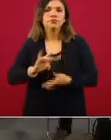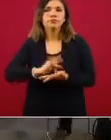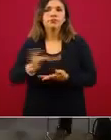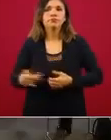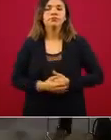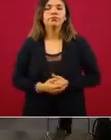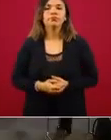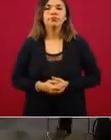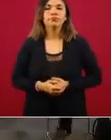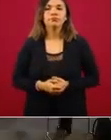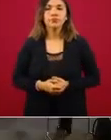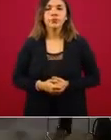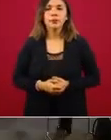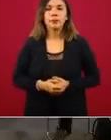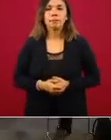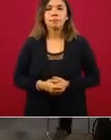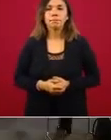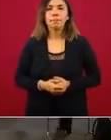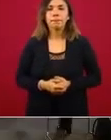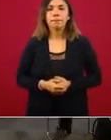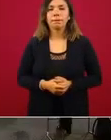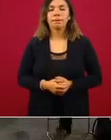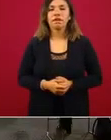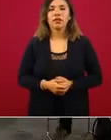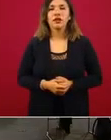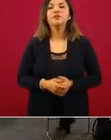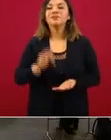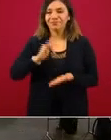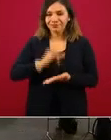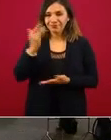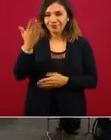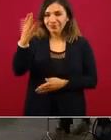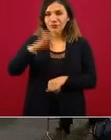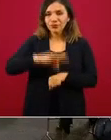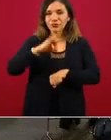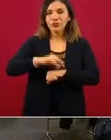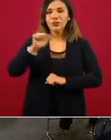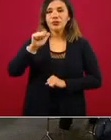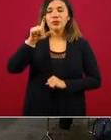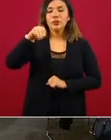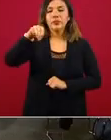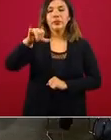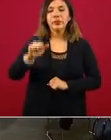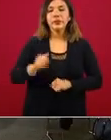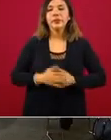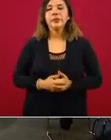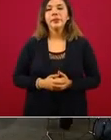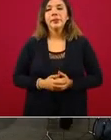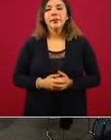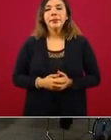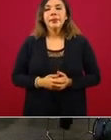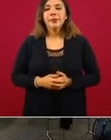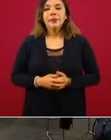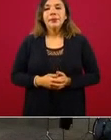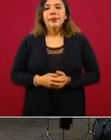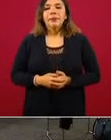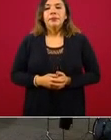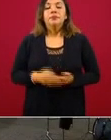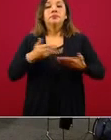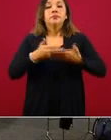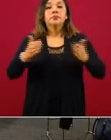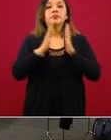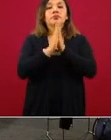diapositiva. Muchas gracias. Gracias, doctora Lomía. Le pido al doctor Ricardo Cortés Alcalá si presenta el informe de